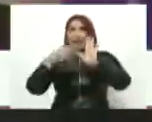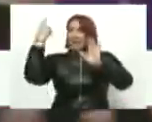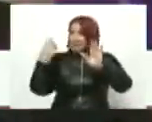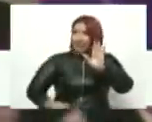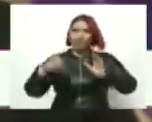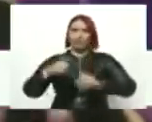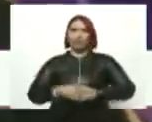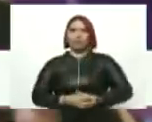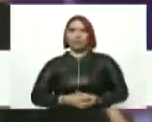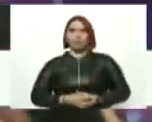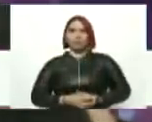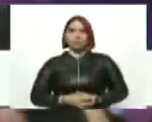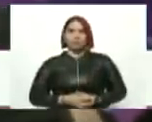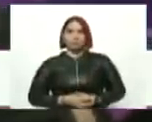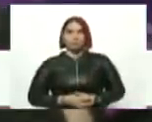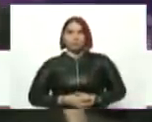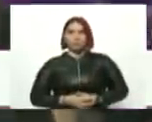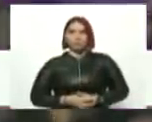hacer.